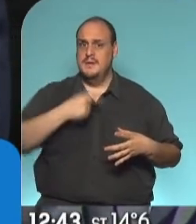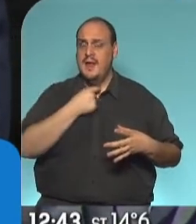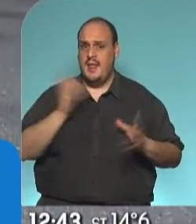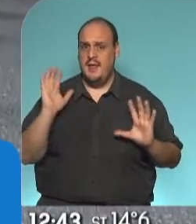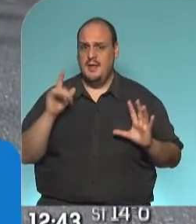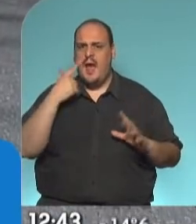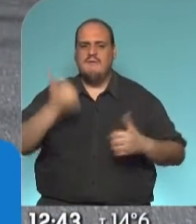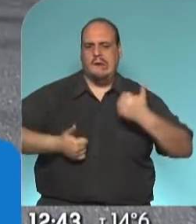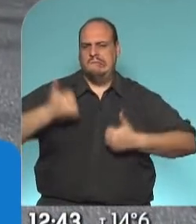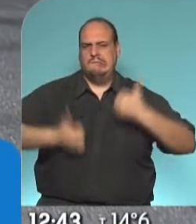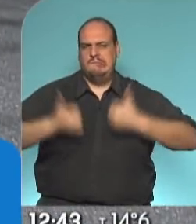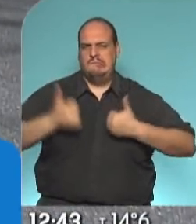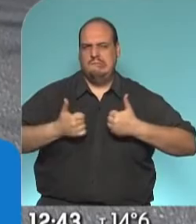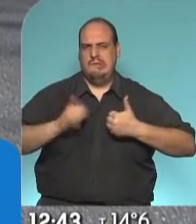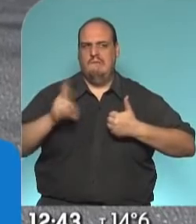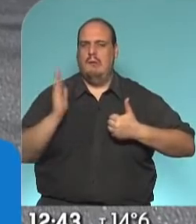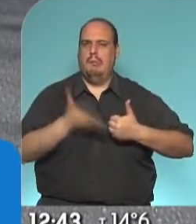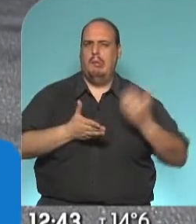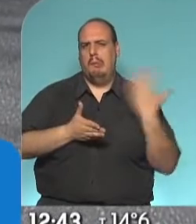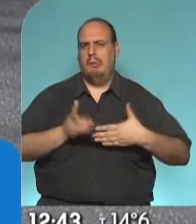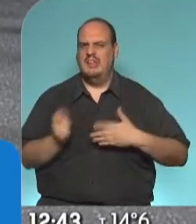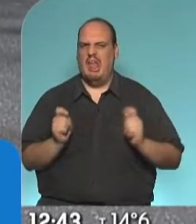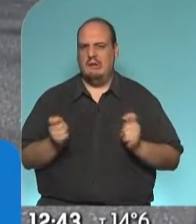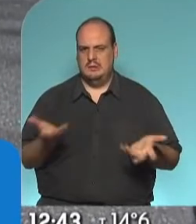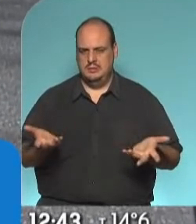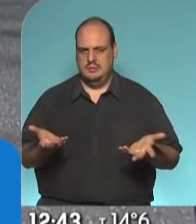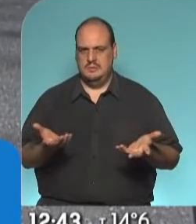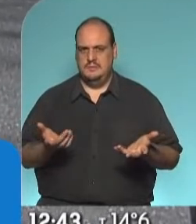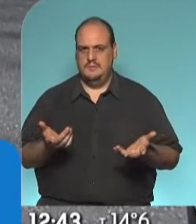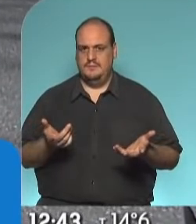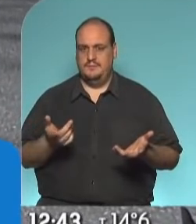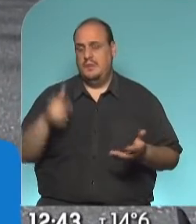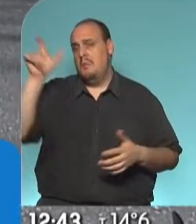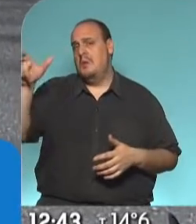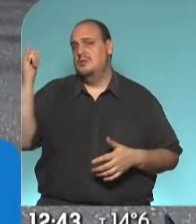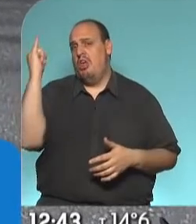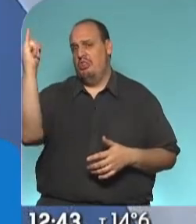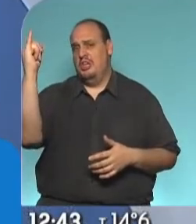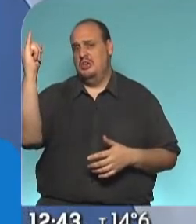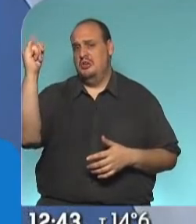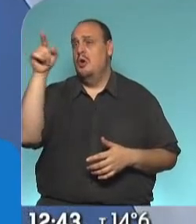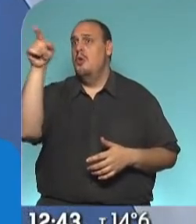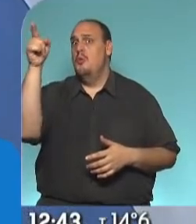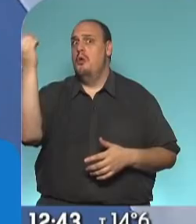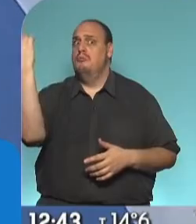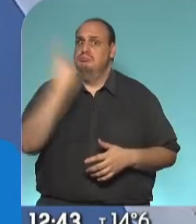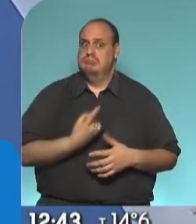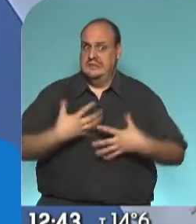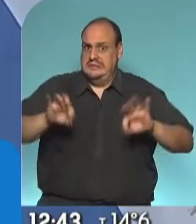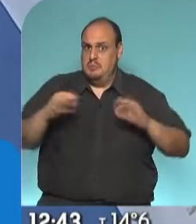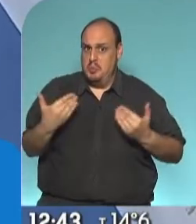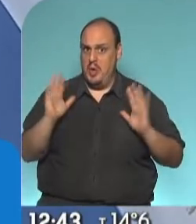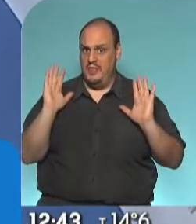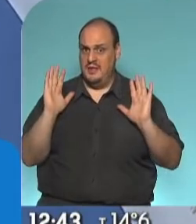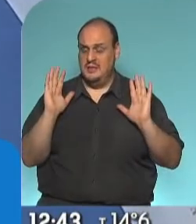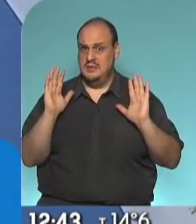quién ganaba el poder para colgar al otro. Y alguien le dijo que él podía ser el Salvador.